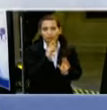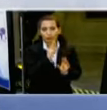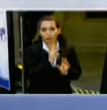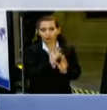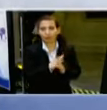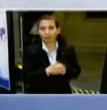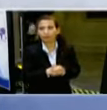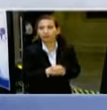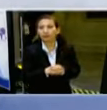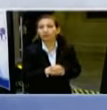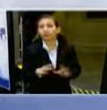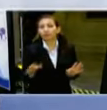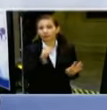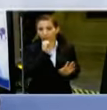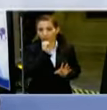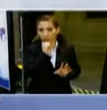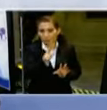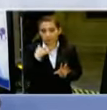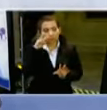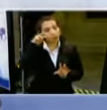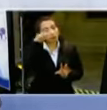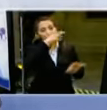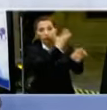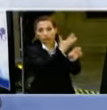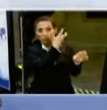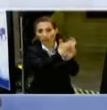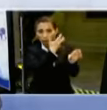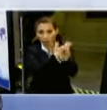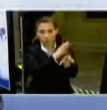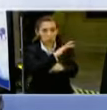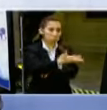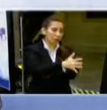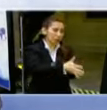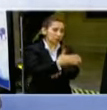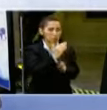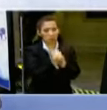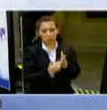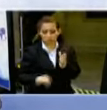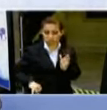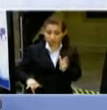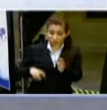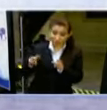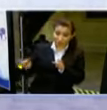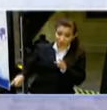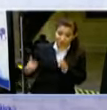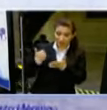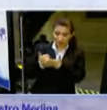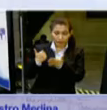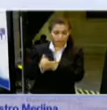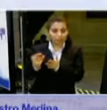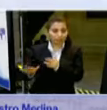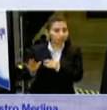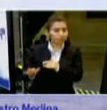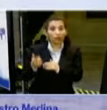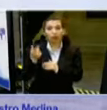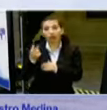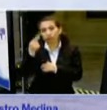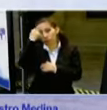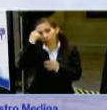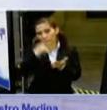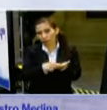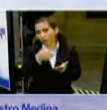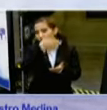Entonces, lo que estamos viendo con Estados Unidos es que hay menos interés por parte de Estados Unidos en ayudarnos y me parece que no